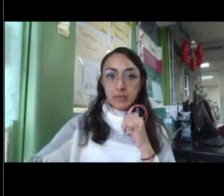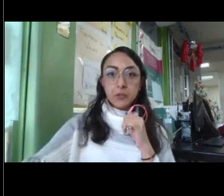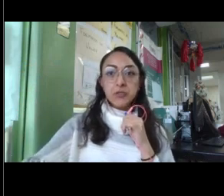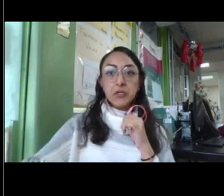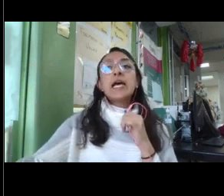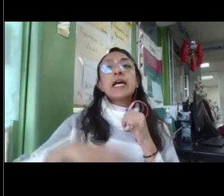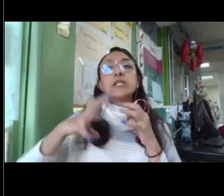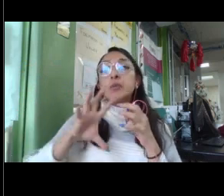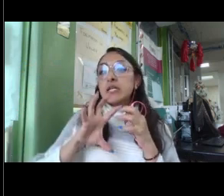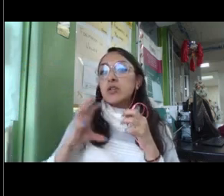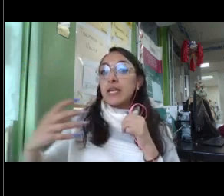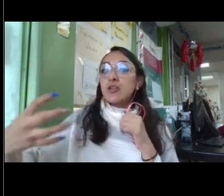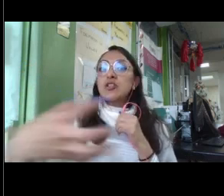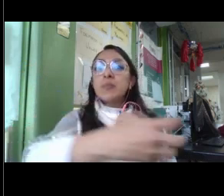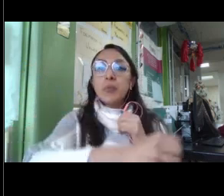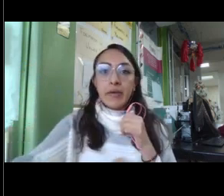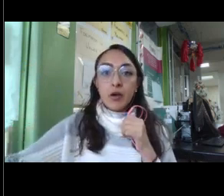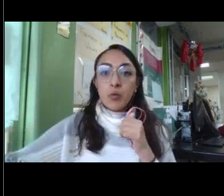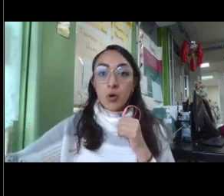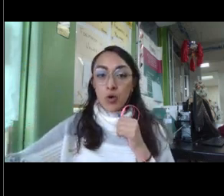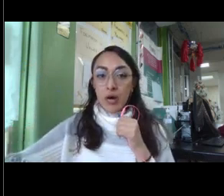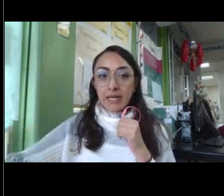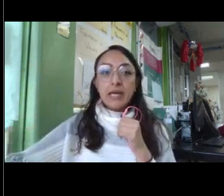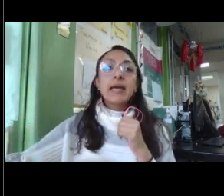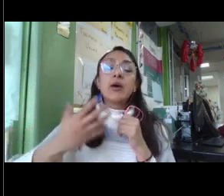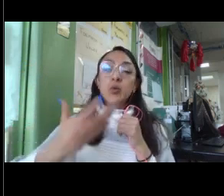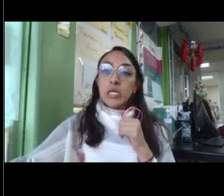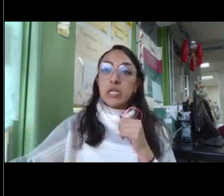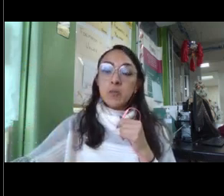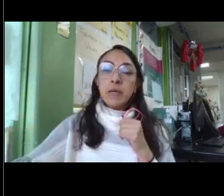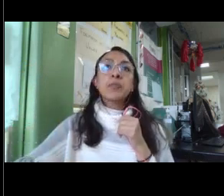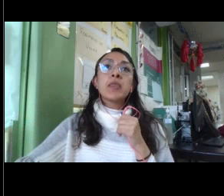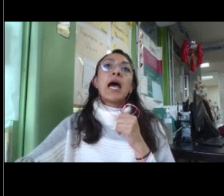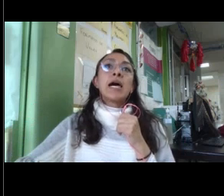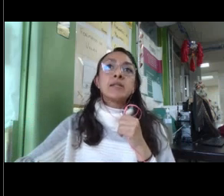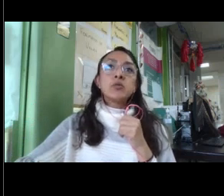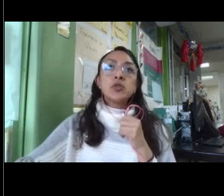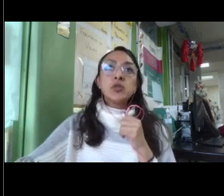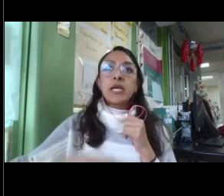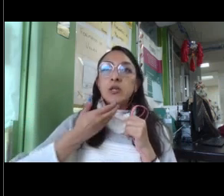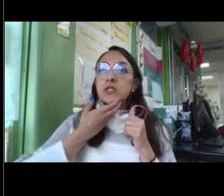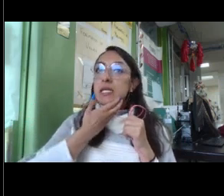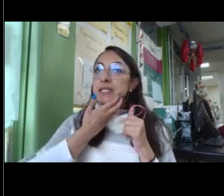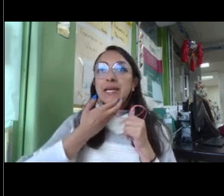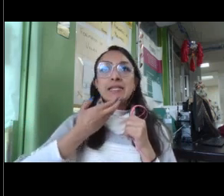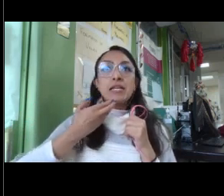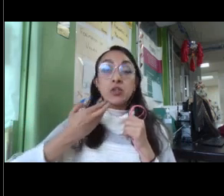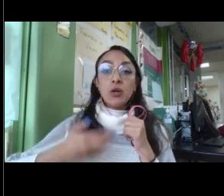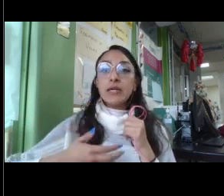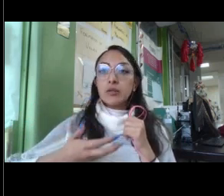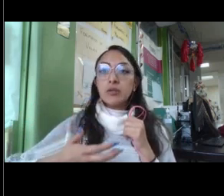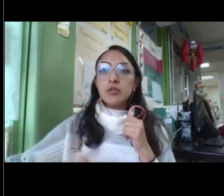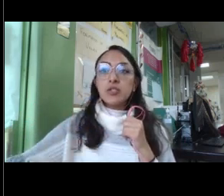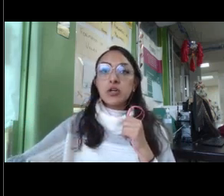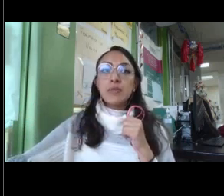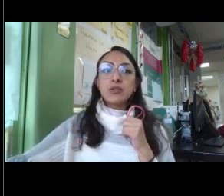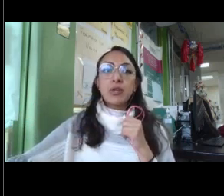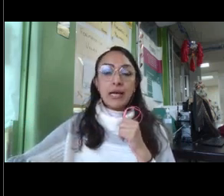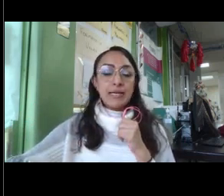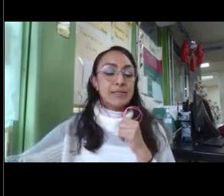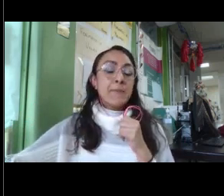los conceptos. Es por eso que no se puede homologar un idioma. Hace muchos años se intentó en todos